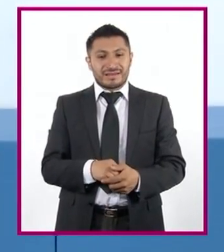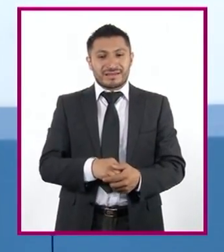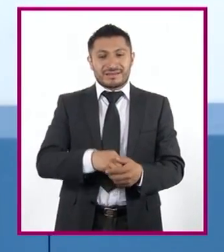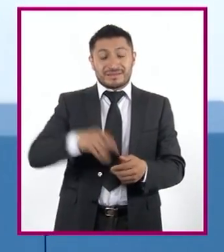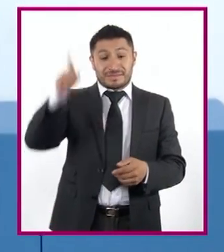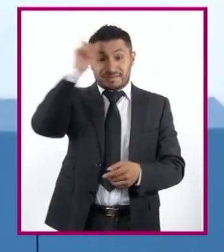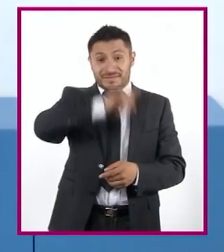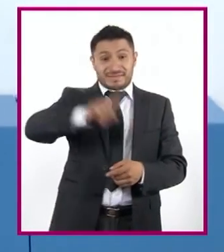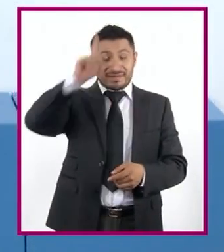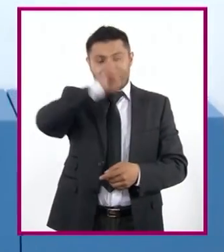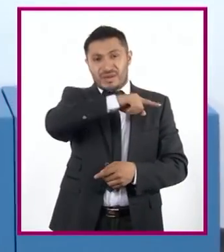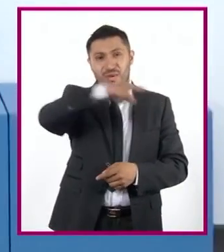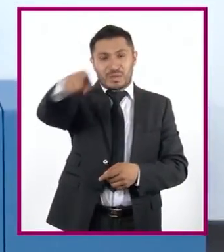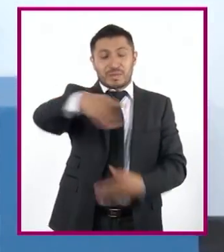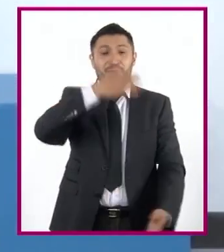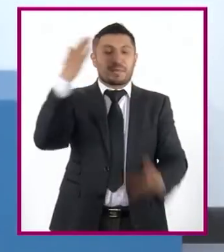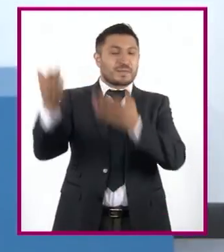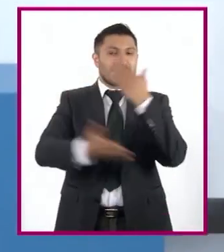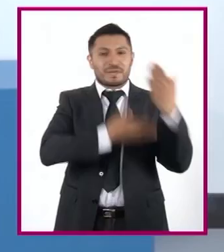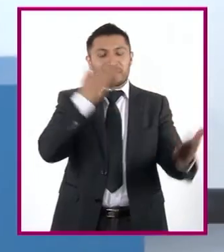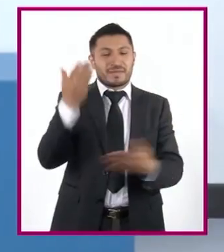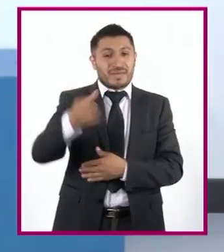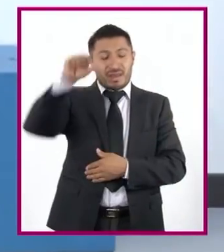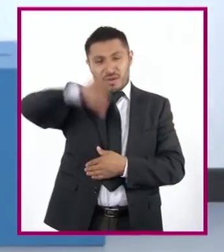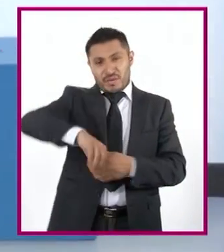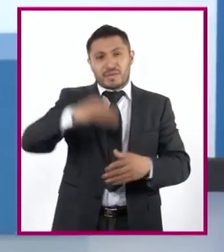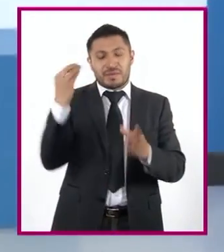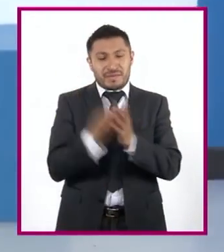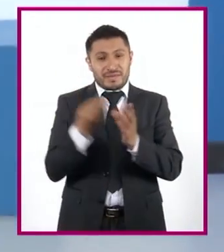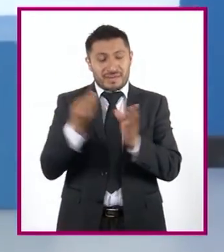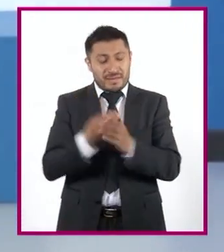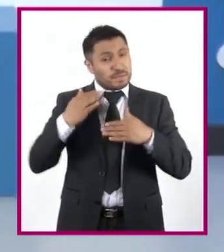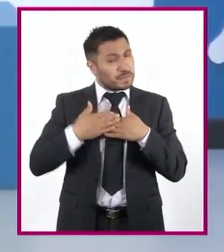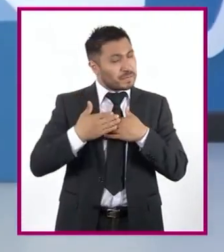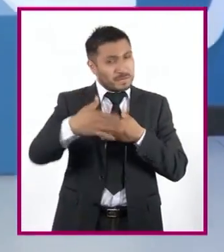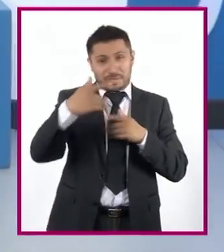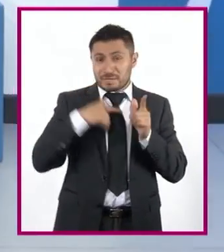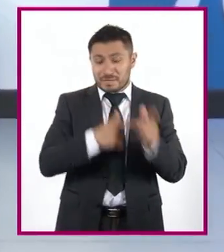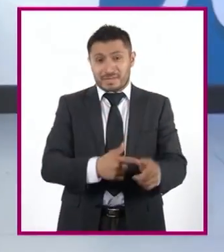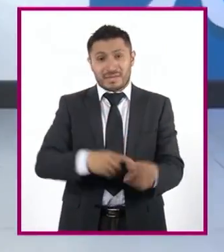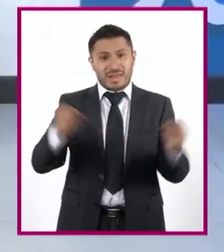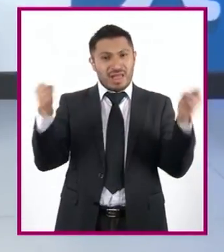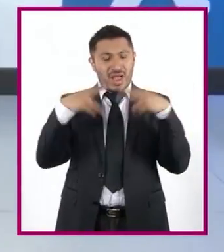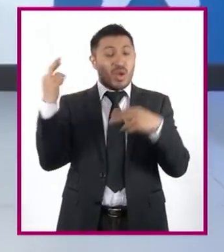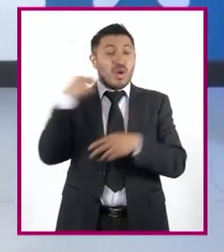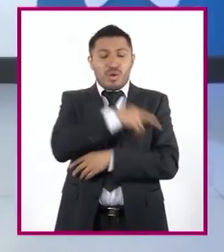Les recomiendo que sigan repasando lo que estudiamos en esta sesión. Nos